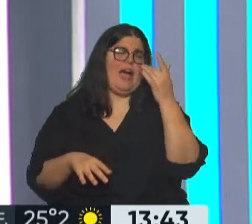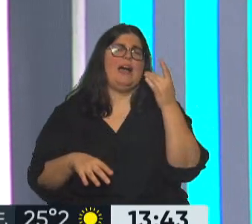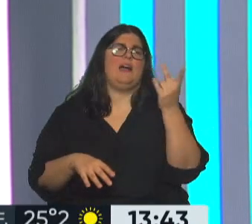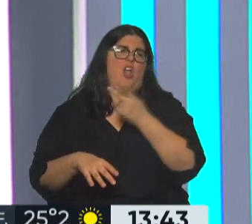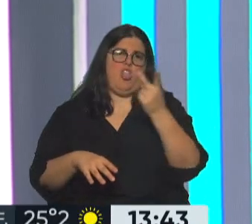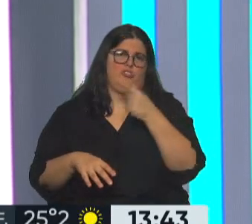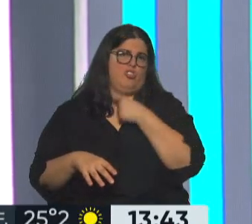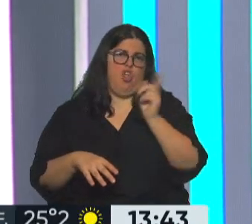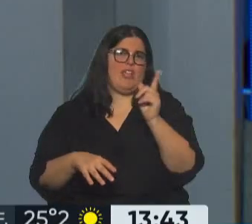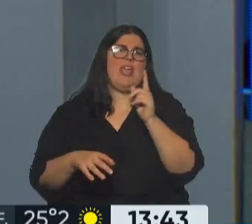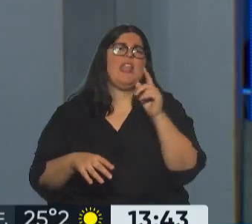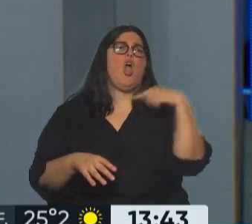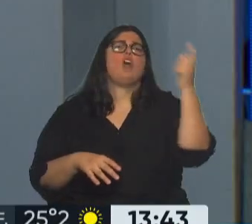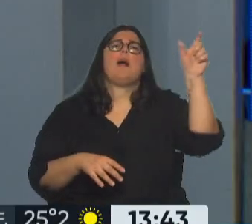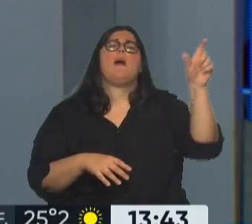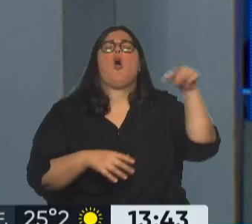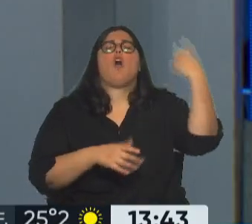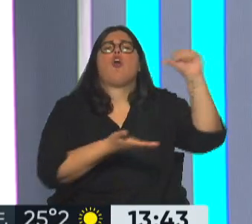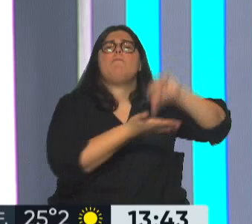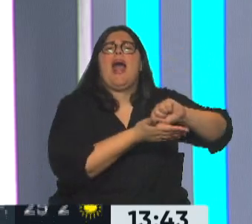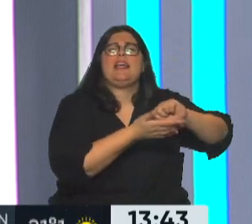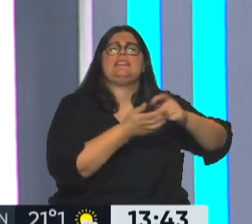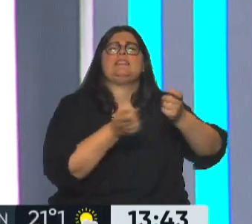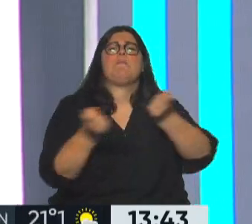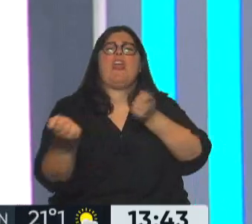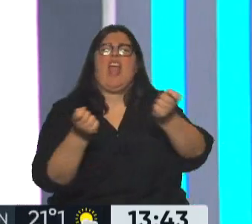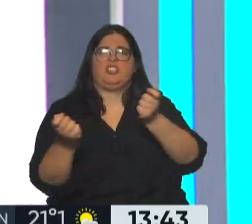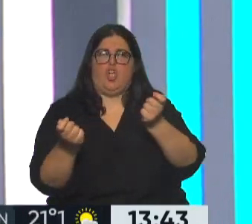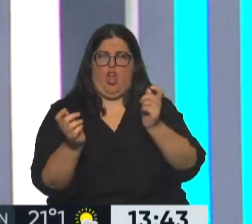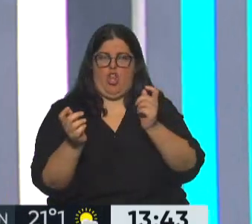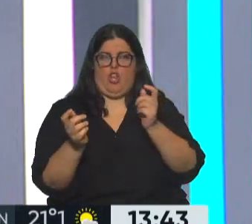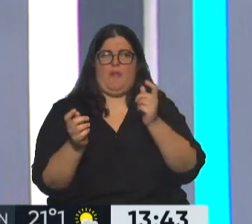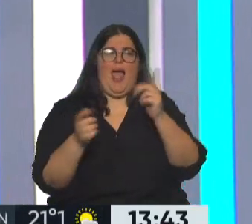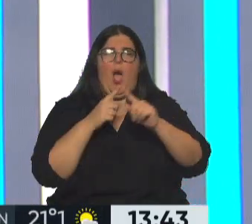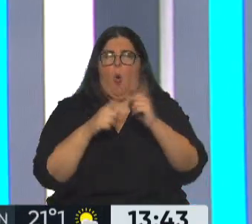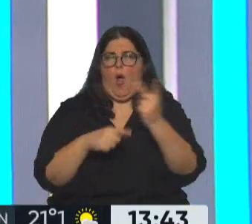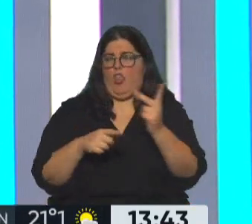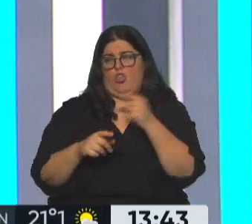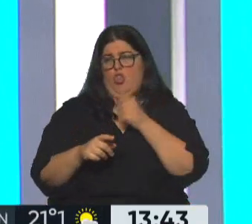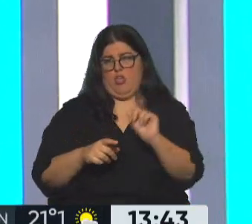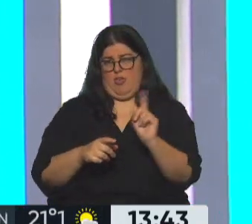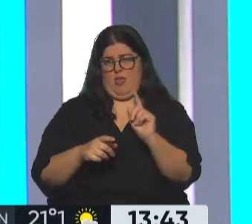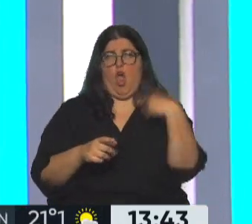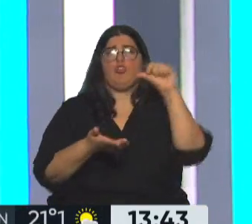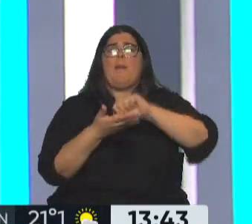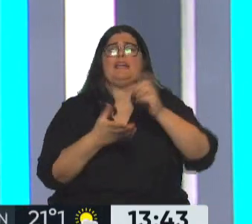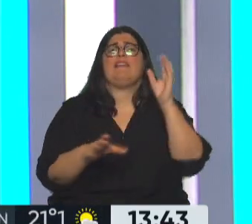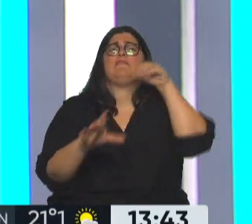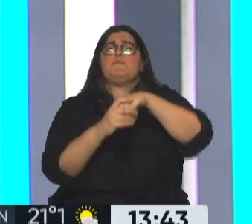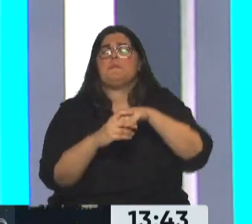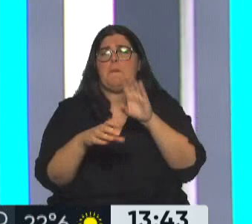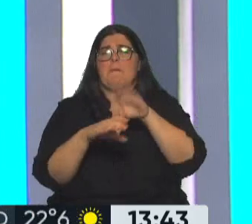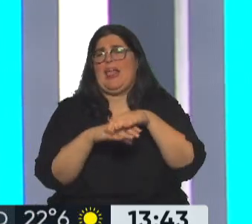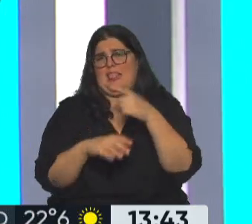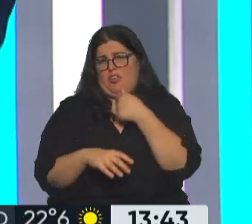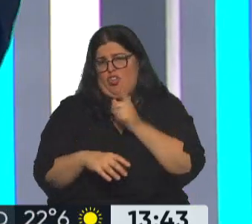ambos, que haya un mediador para estar resolviendo, un mediador, otro país, digo, otra nación de mediador para resolver este conflicto fronterizo, sobre